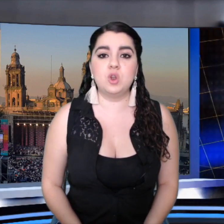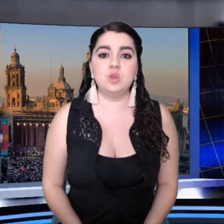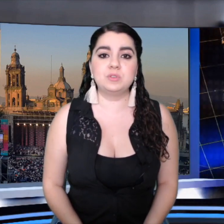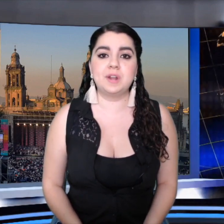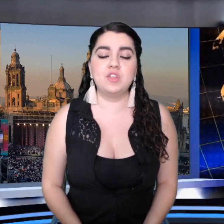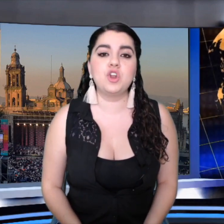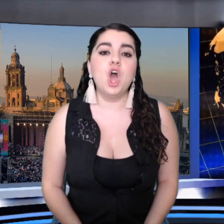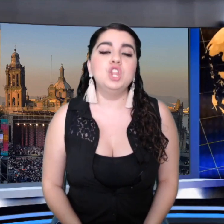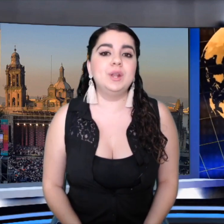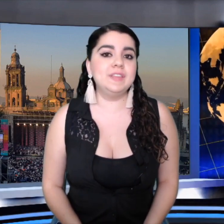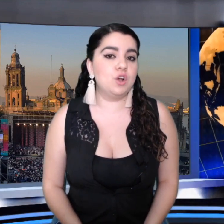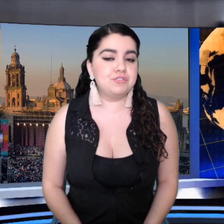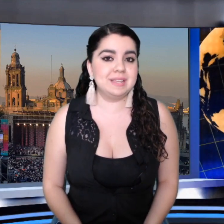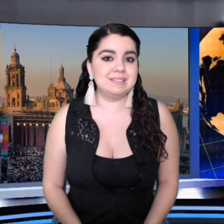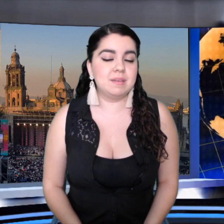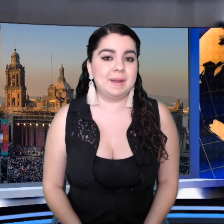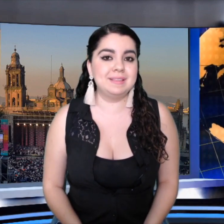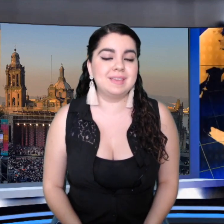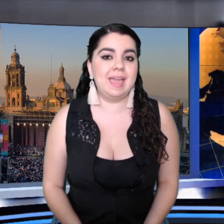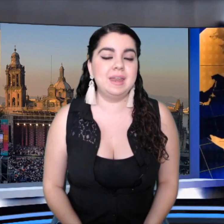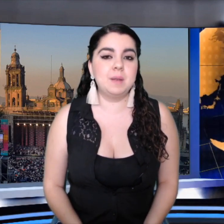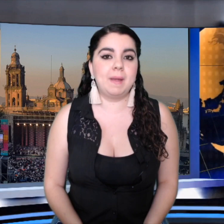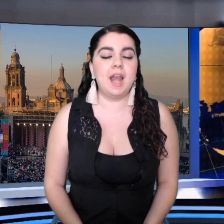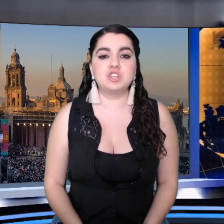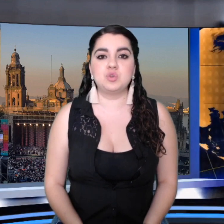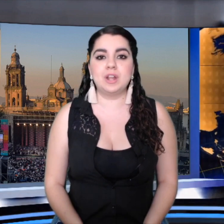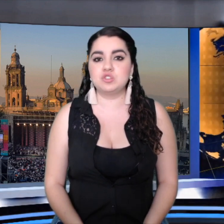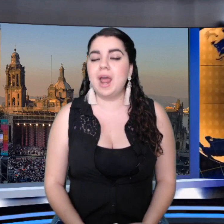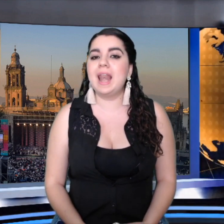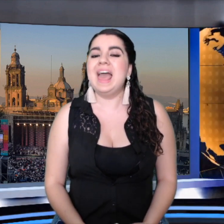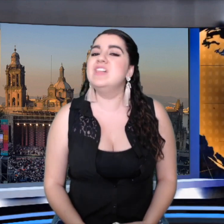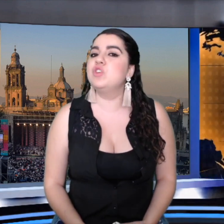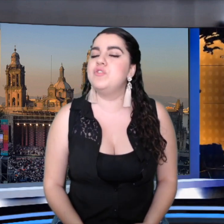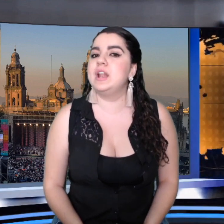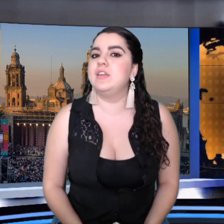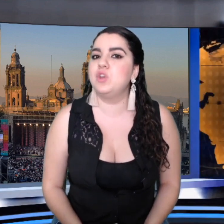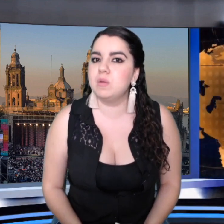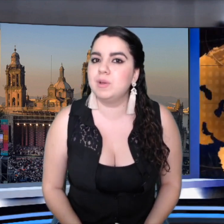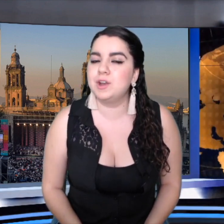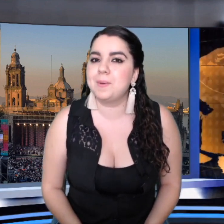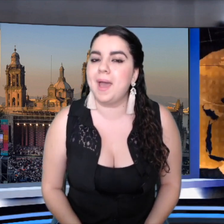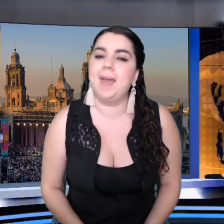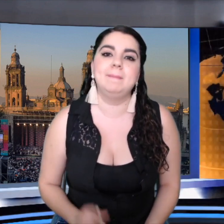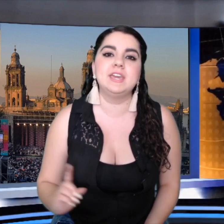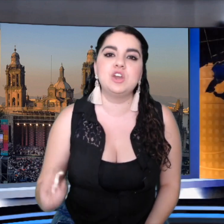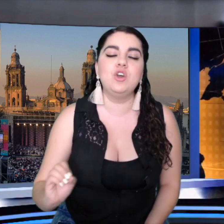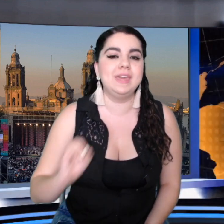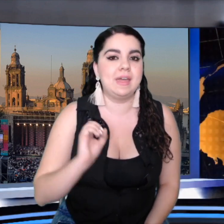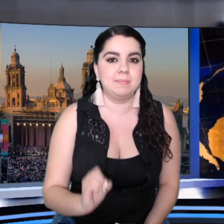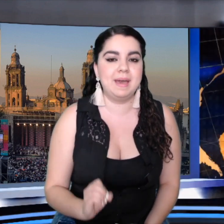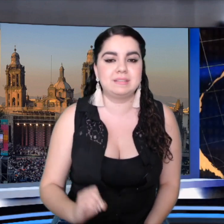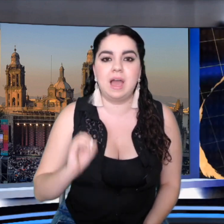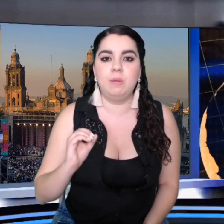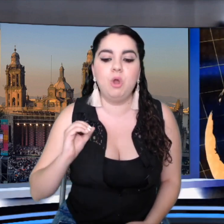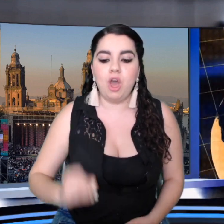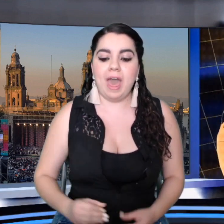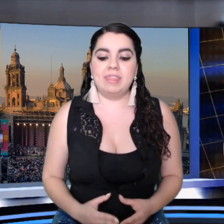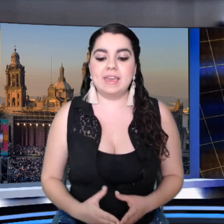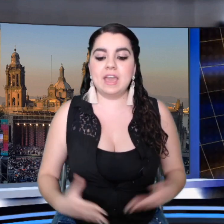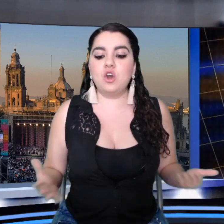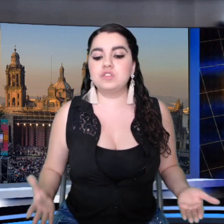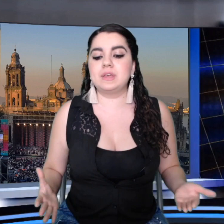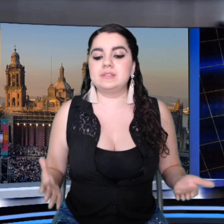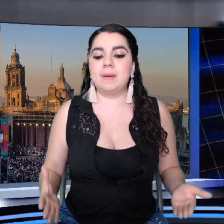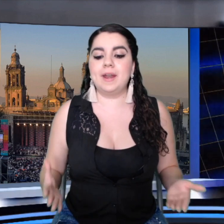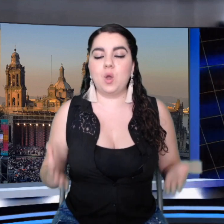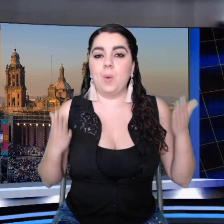Andrés Manuel López Obrador durante conferencia de prensa en el Palacio Nacional, en donde le dio la buena nueva a México y además habló de